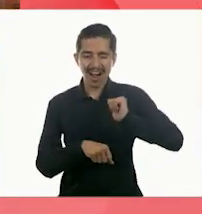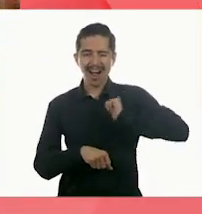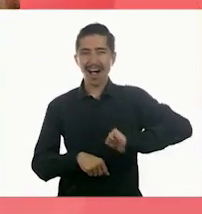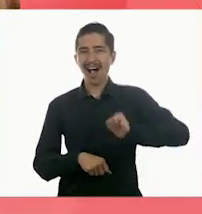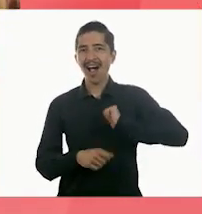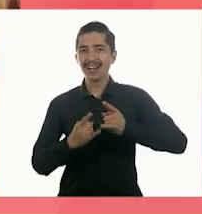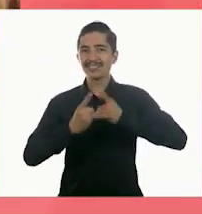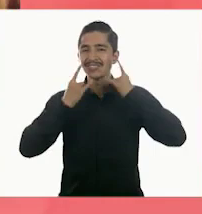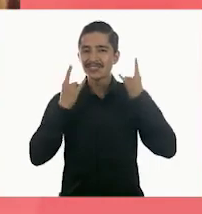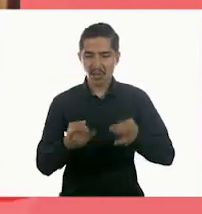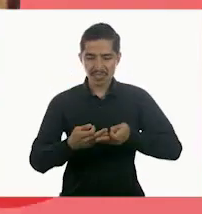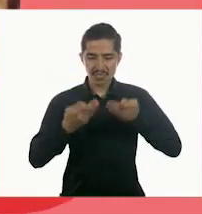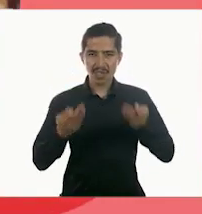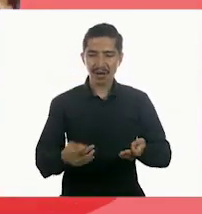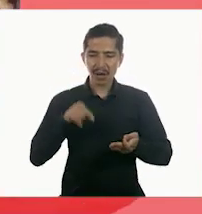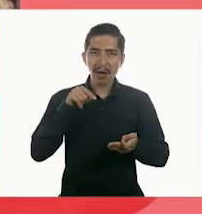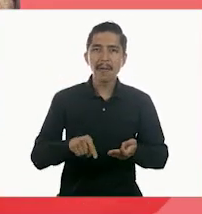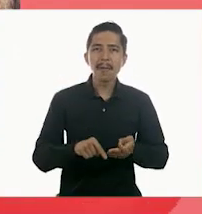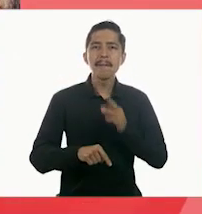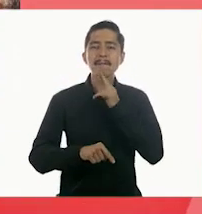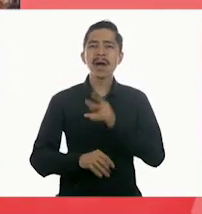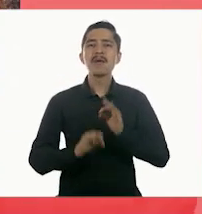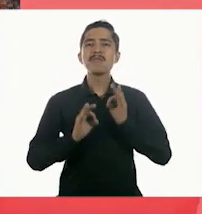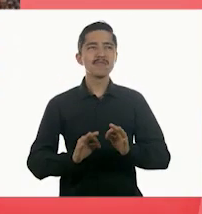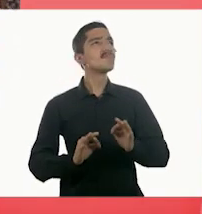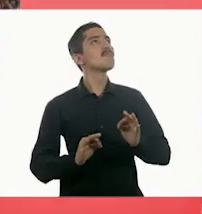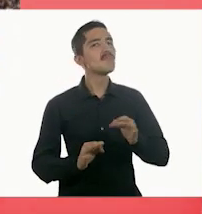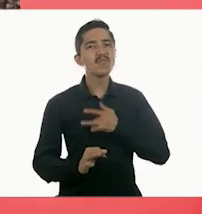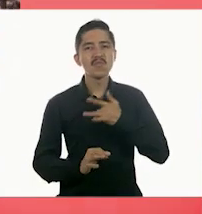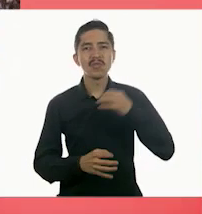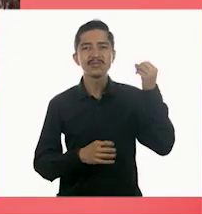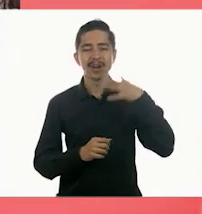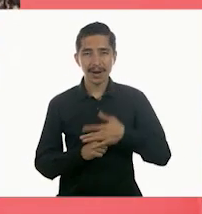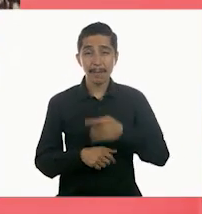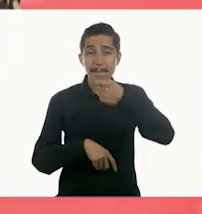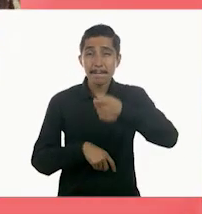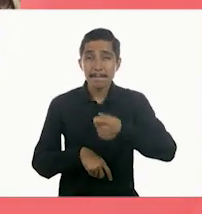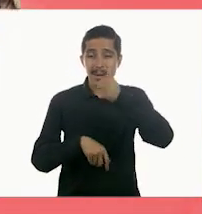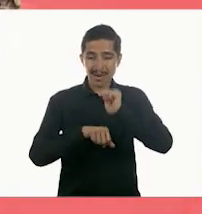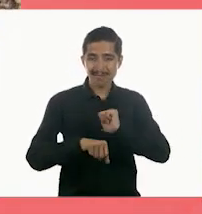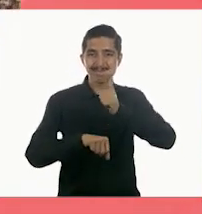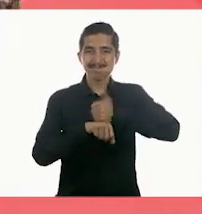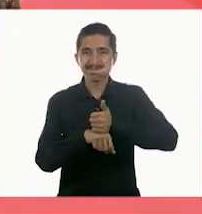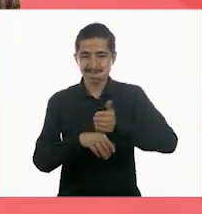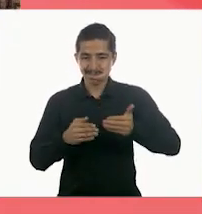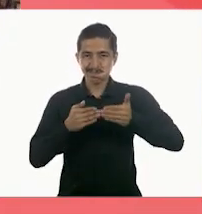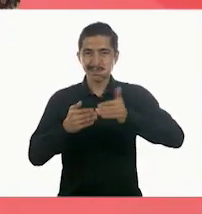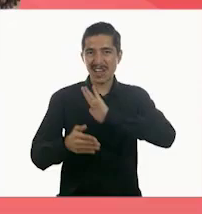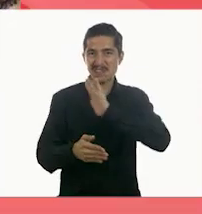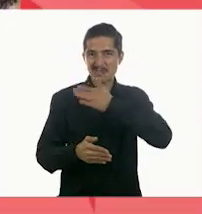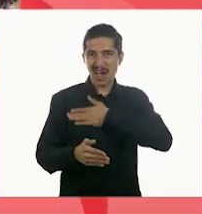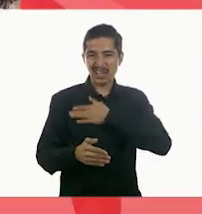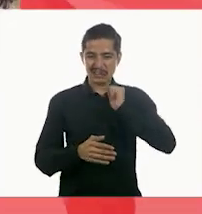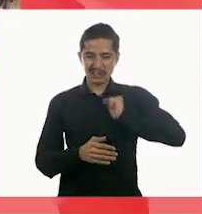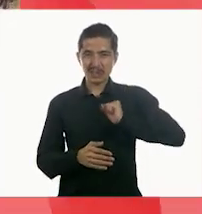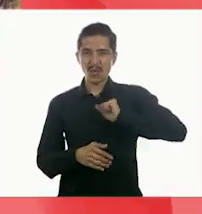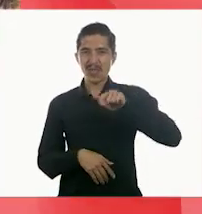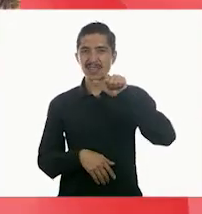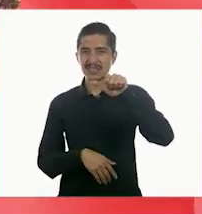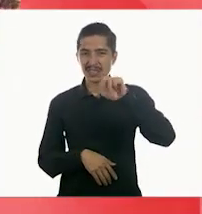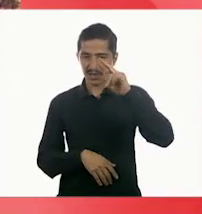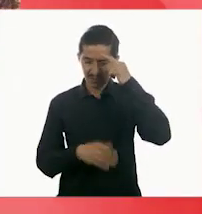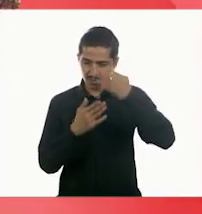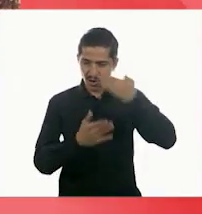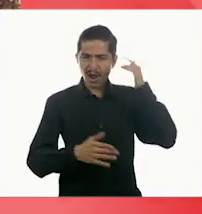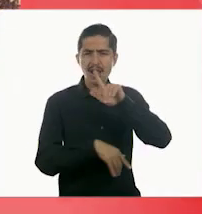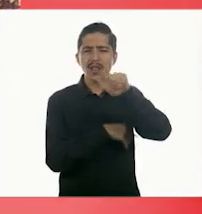de esta tierra que mejor alumbra el sol. Primero, a la llegada de los conquistadores españoles en el siglo XVI